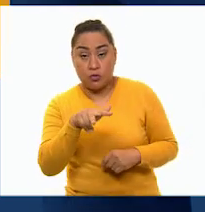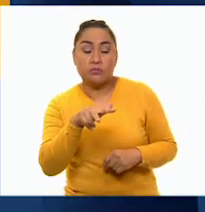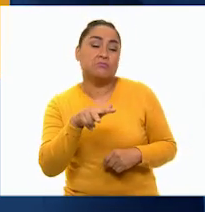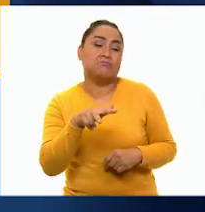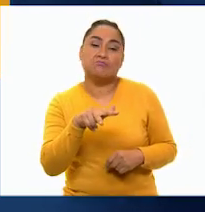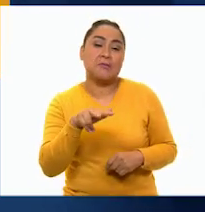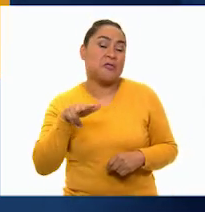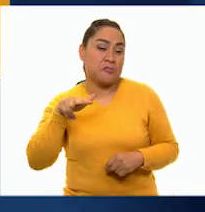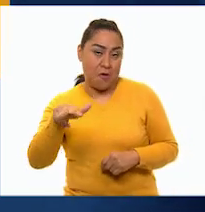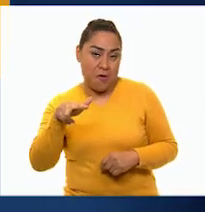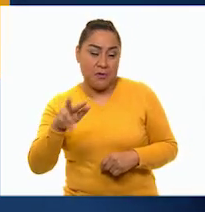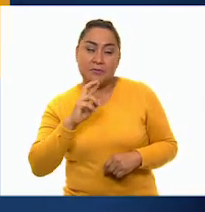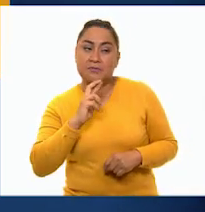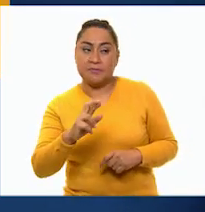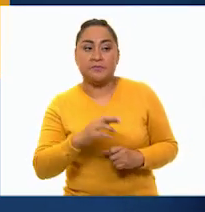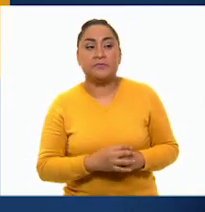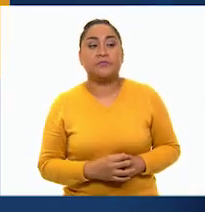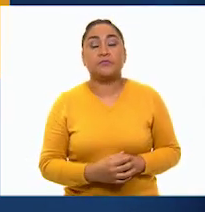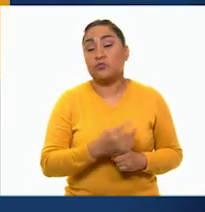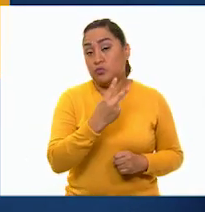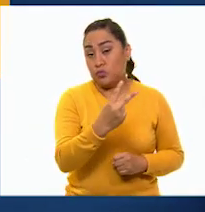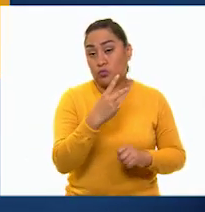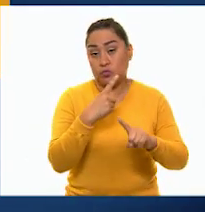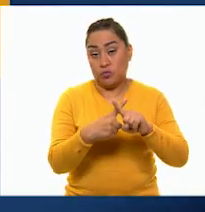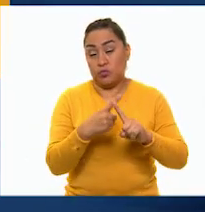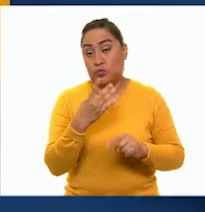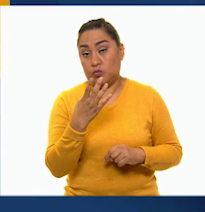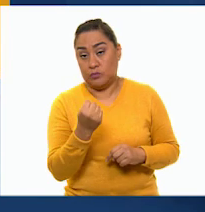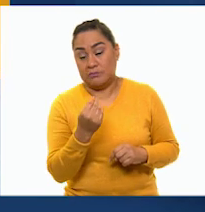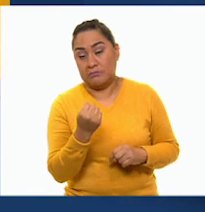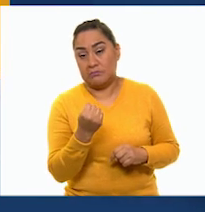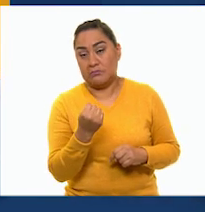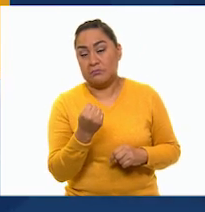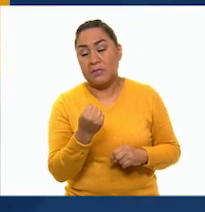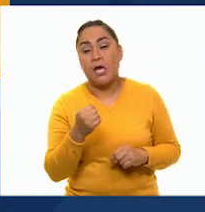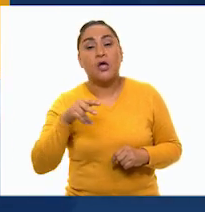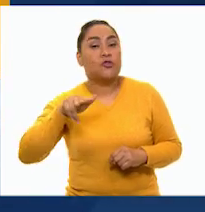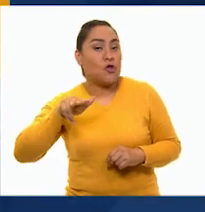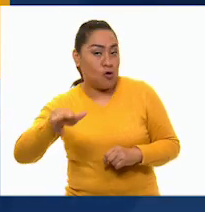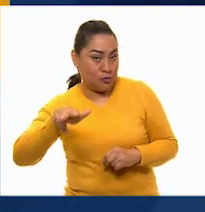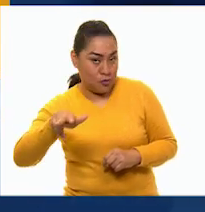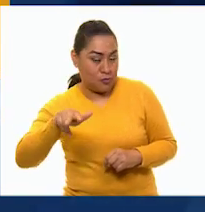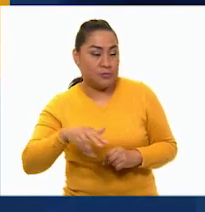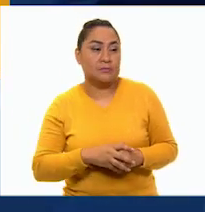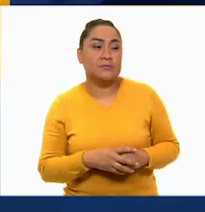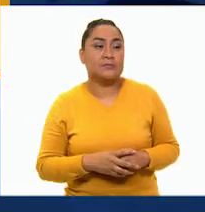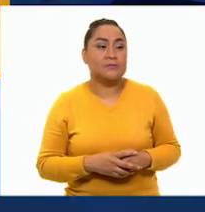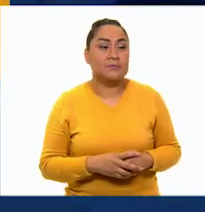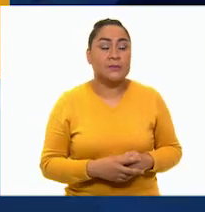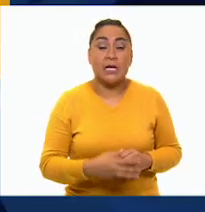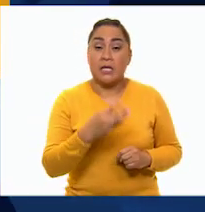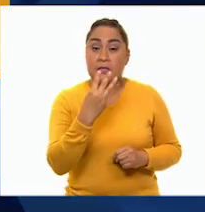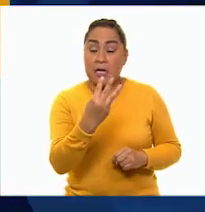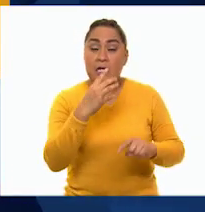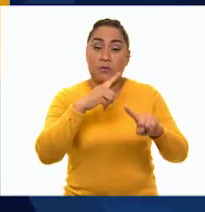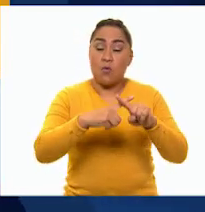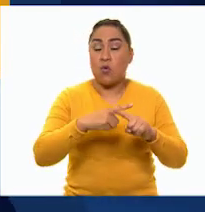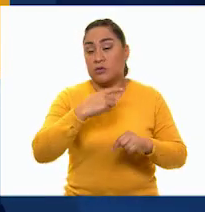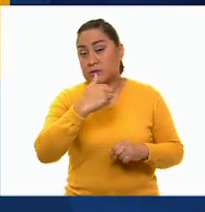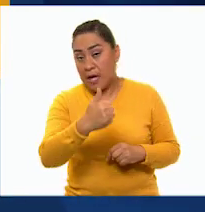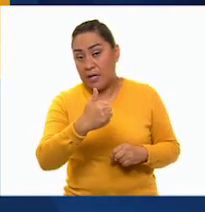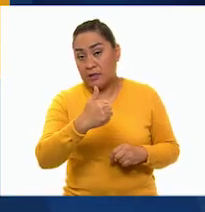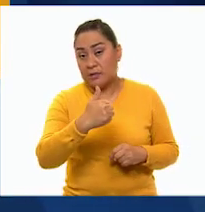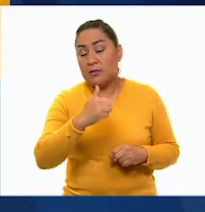a 18. 2 por 9 igual a 18. 3 por